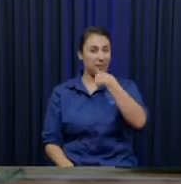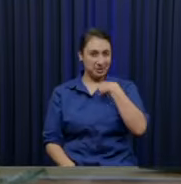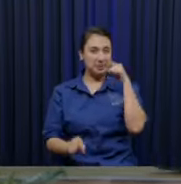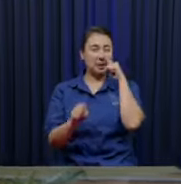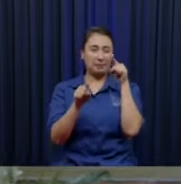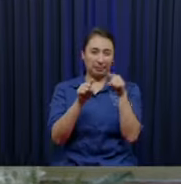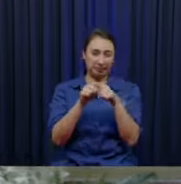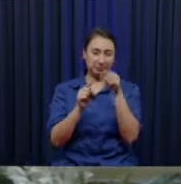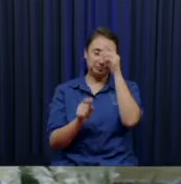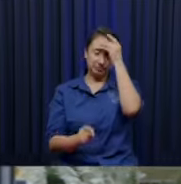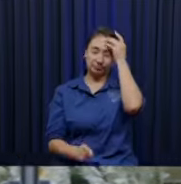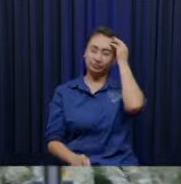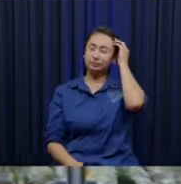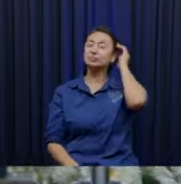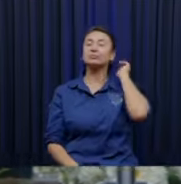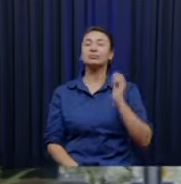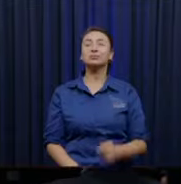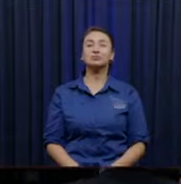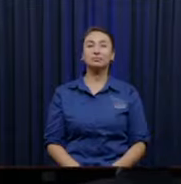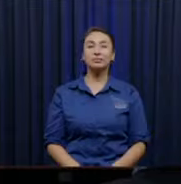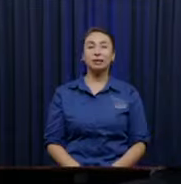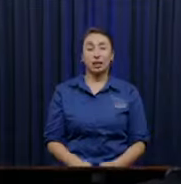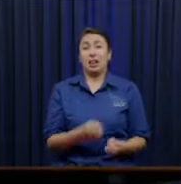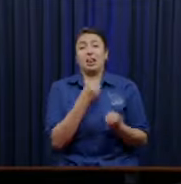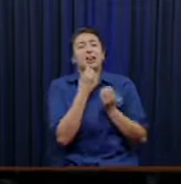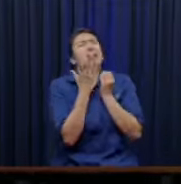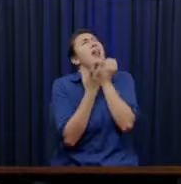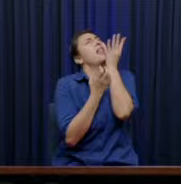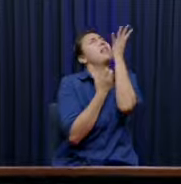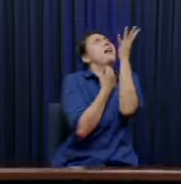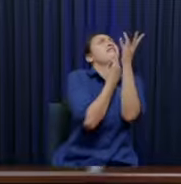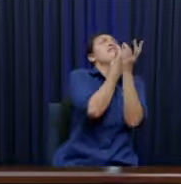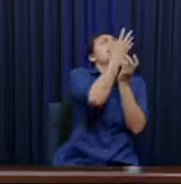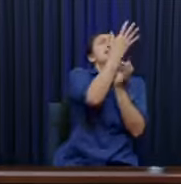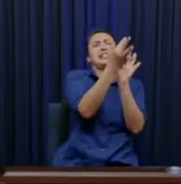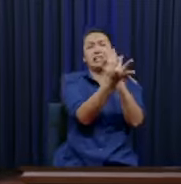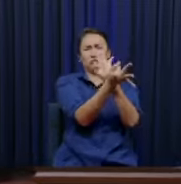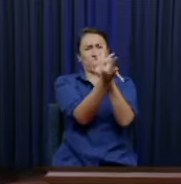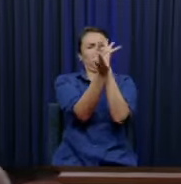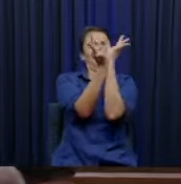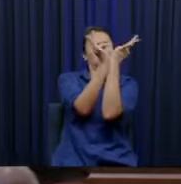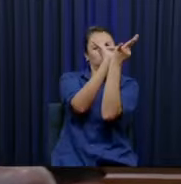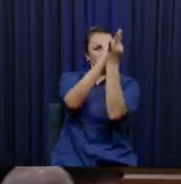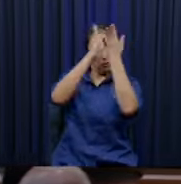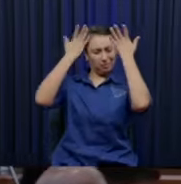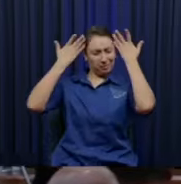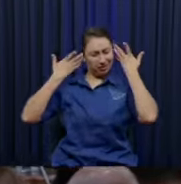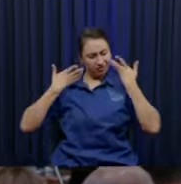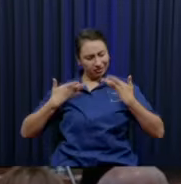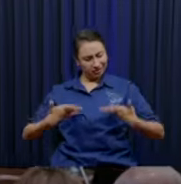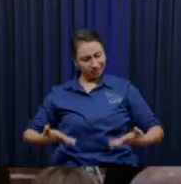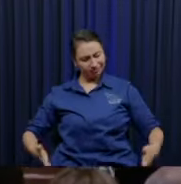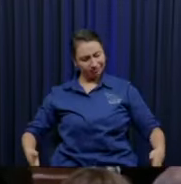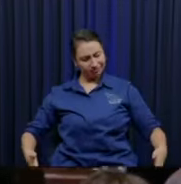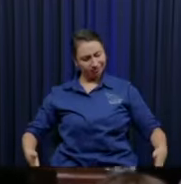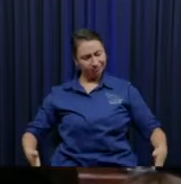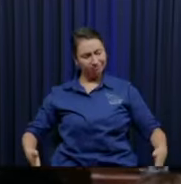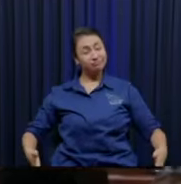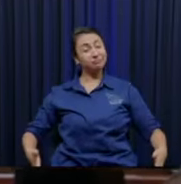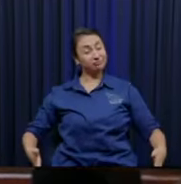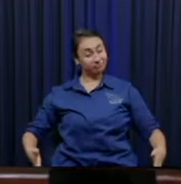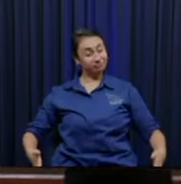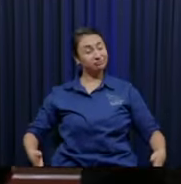La alabanza, hermano, hace cosas hermosas. La adoración en lo